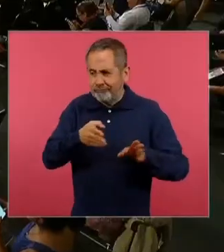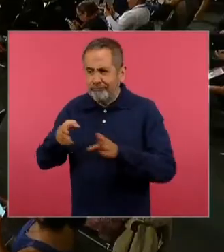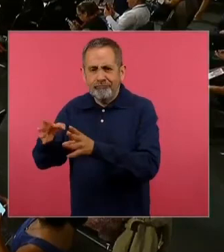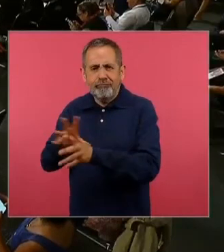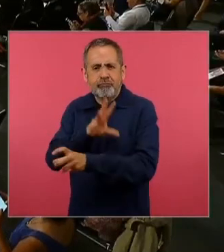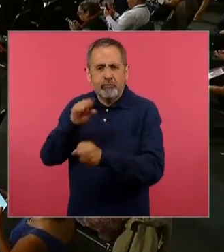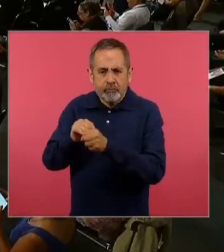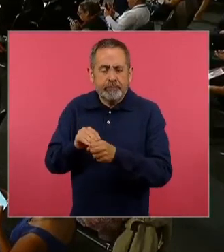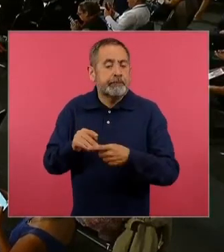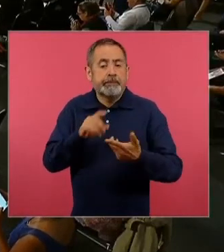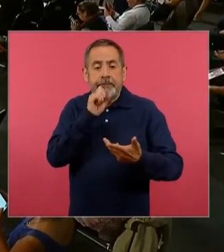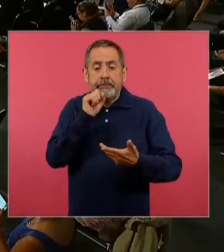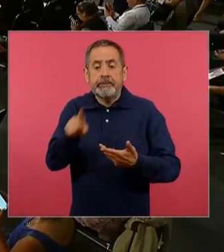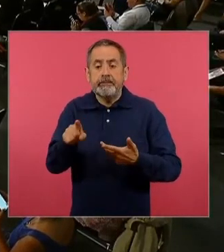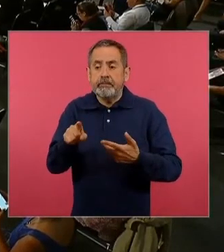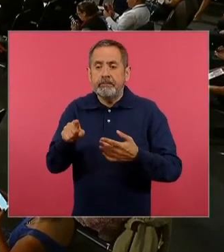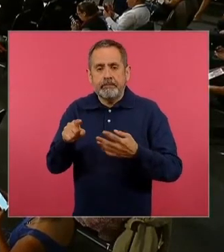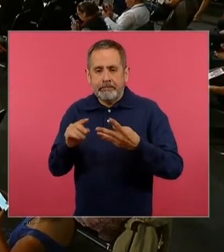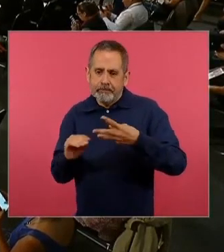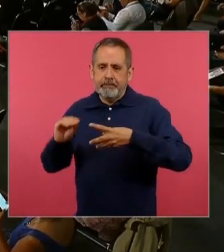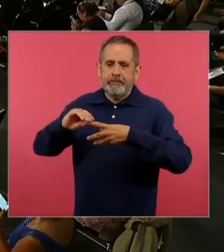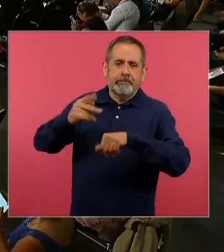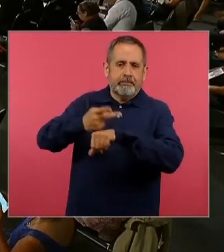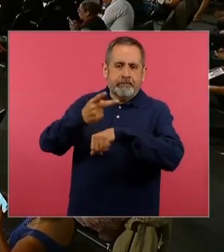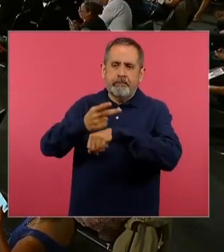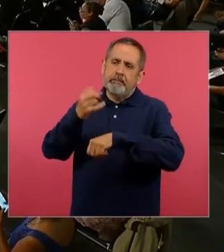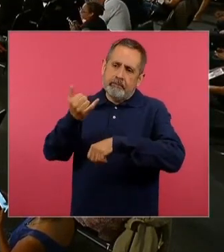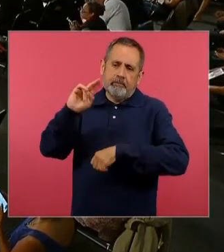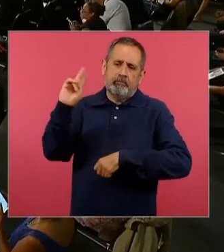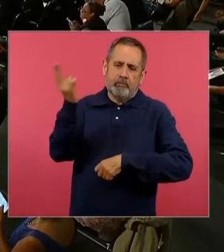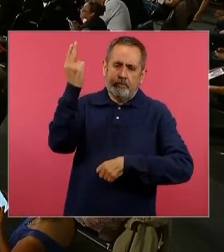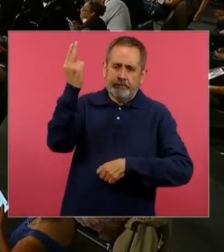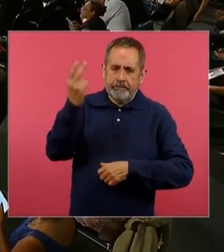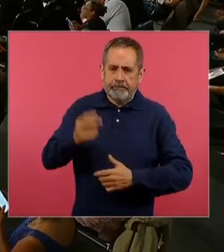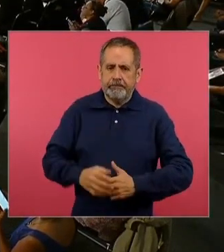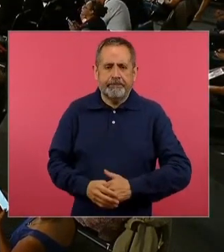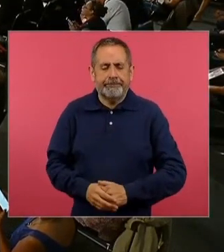en todas las fases, incluyendo medio superior y superior.